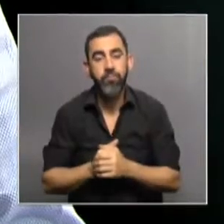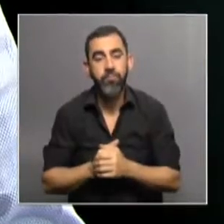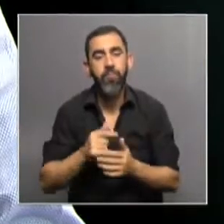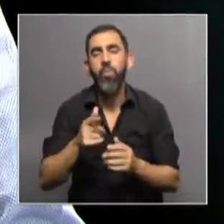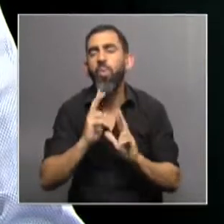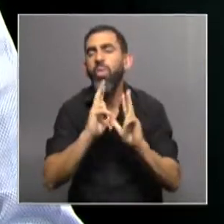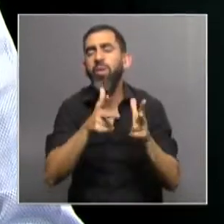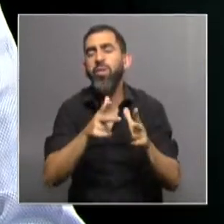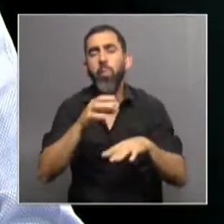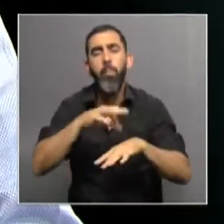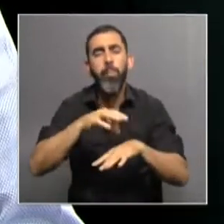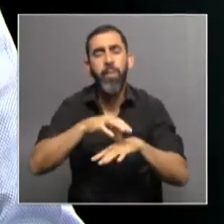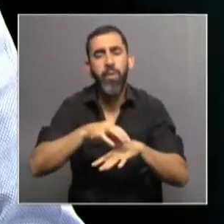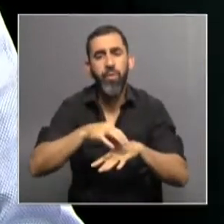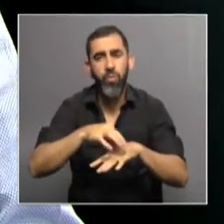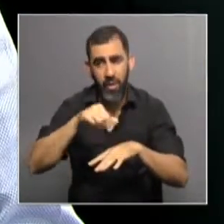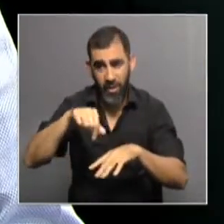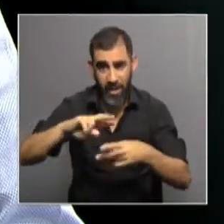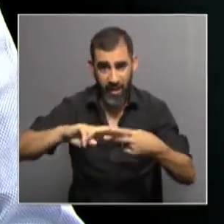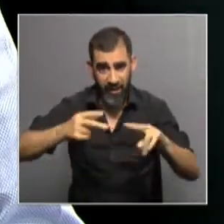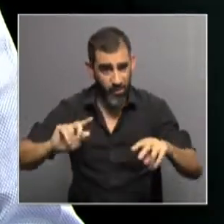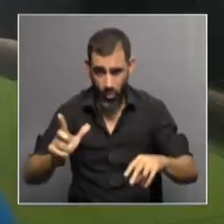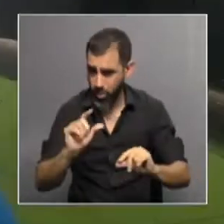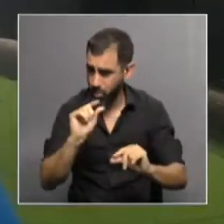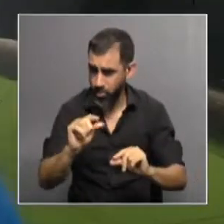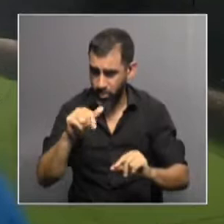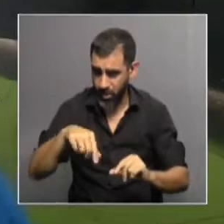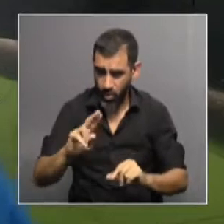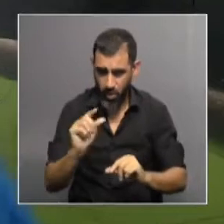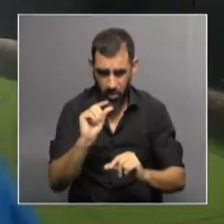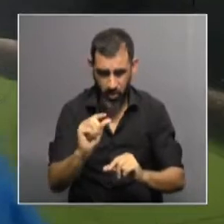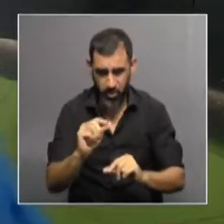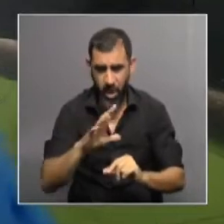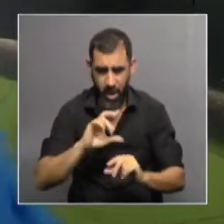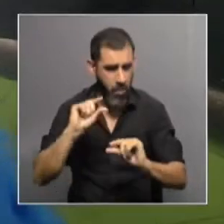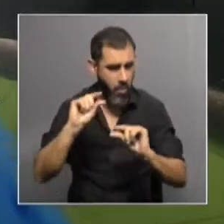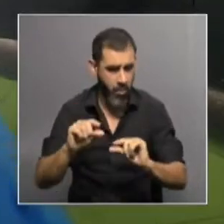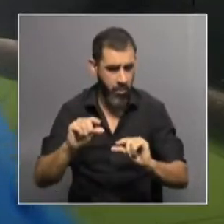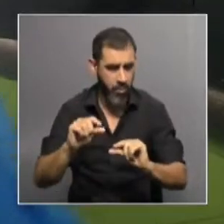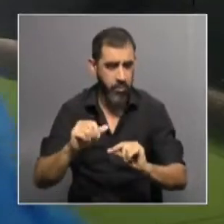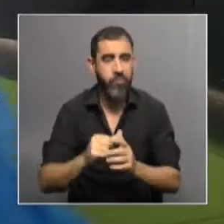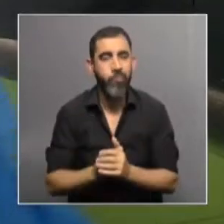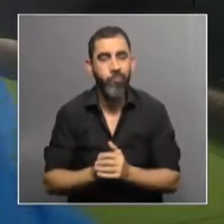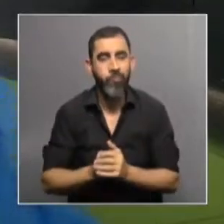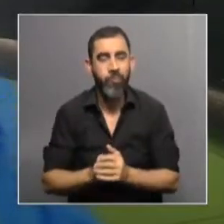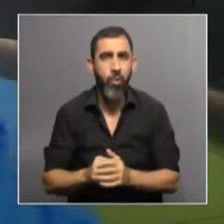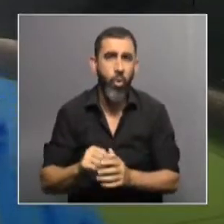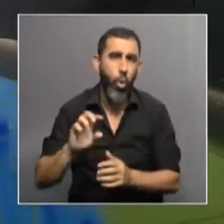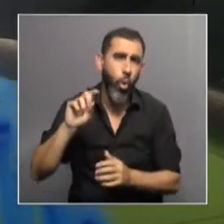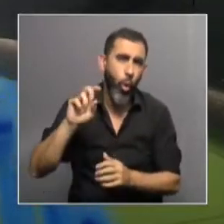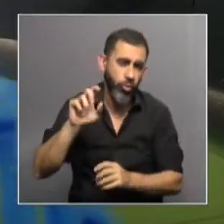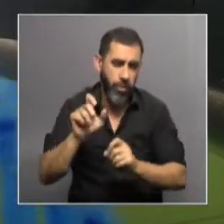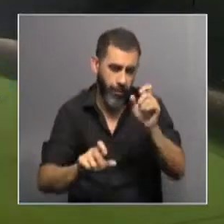un médico genetista. No hay muchos. En realidad, no hay muchos médicos genetistas en el país. Más o menos hablamos alrededor de 12.